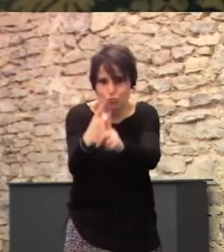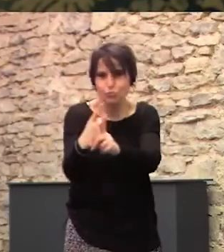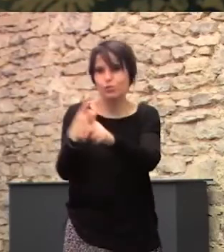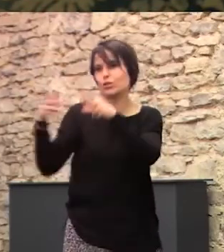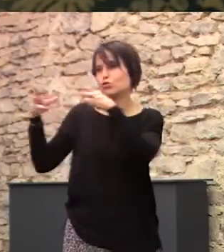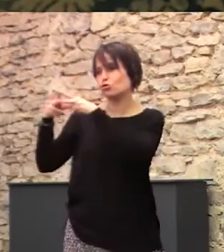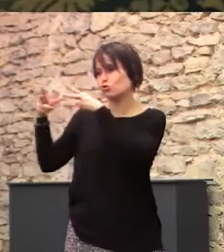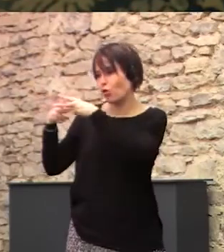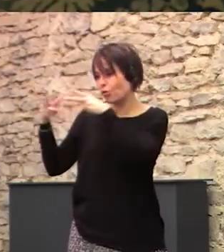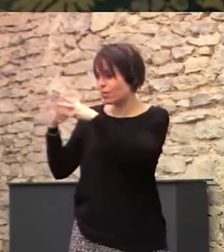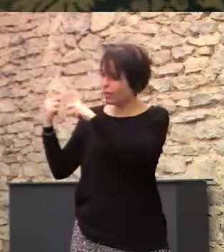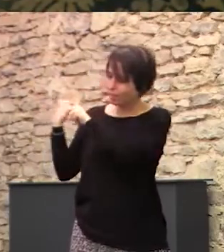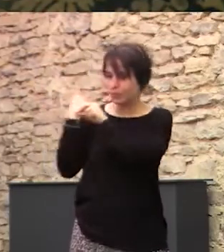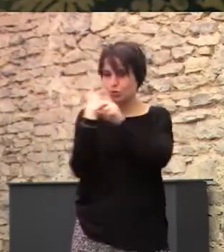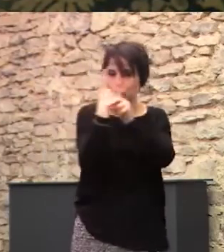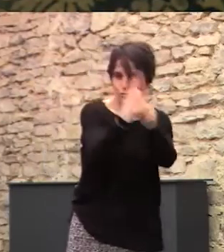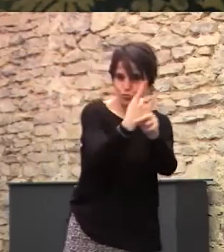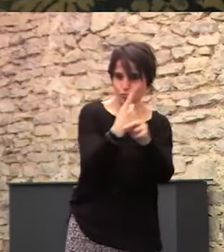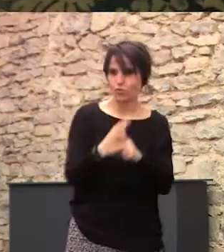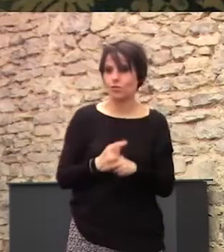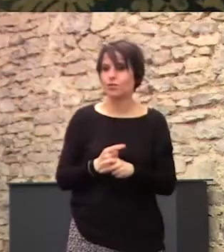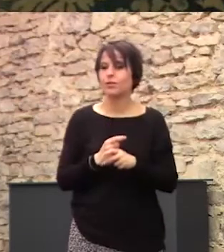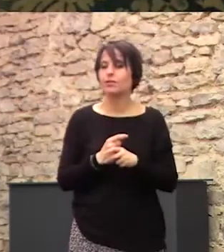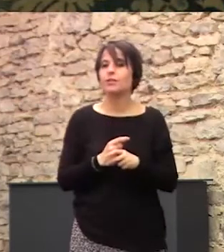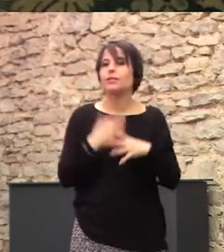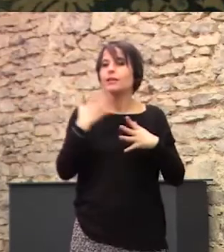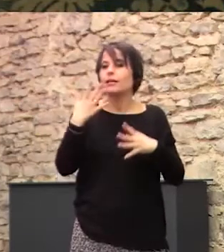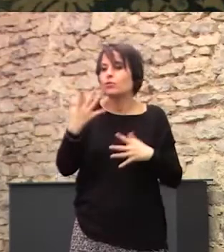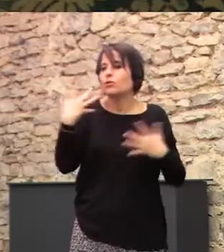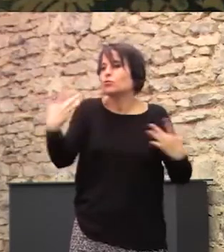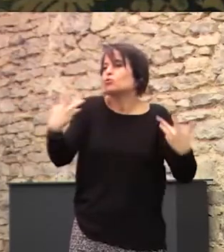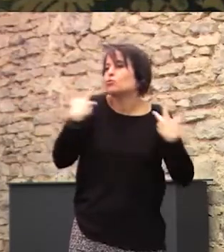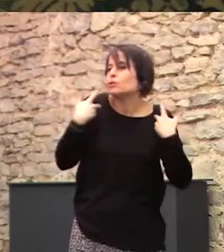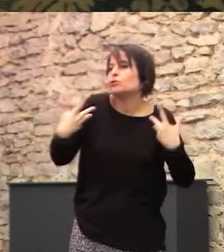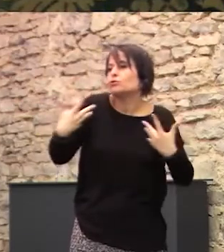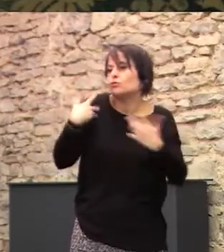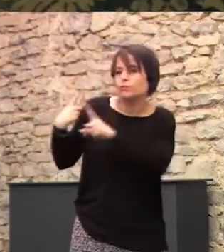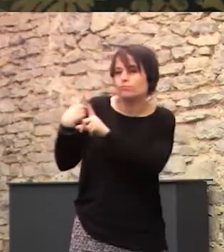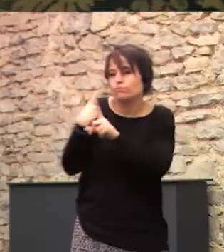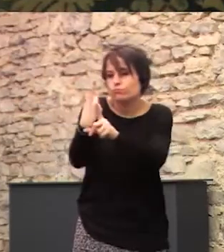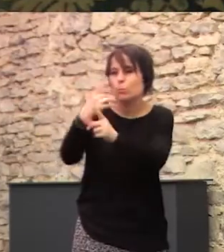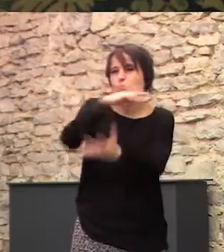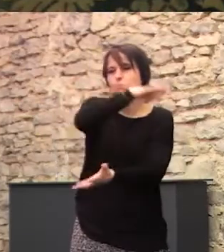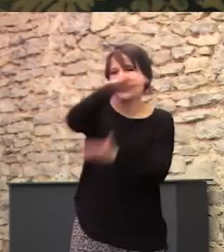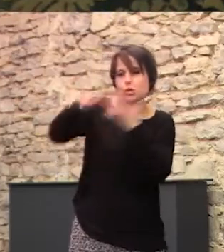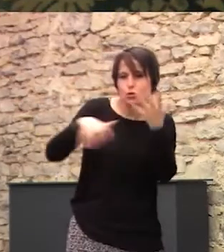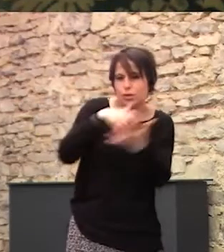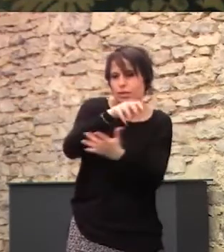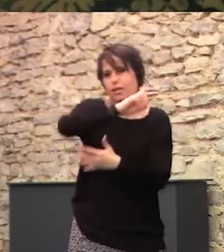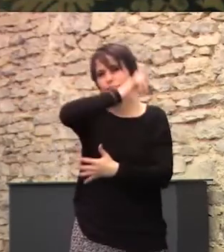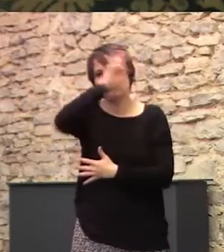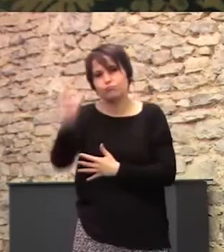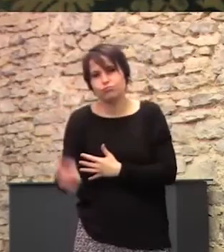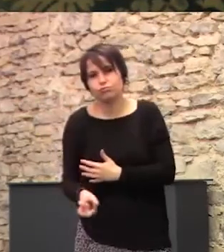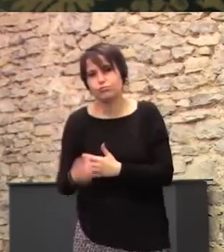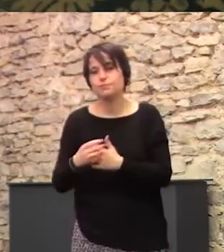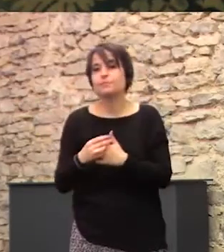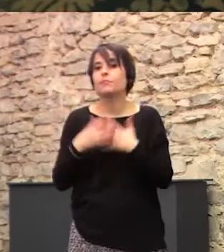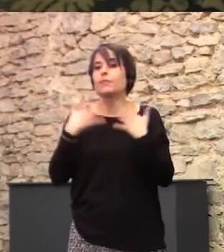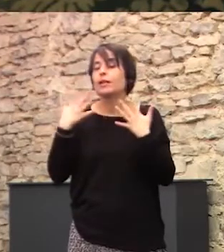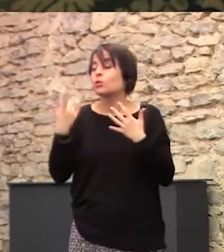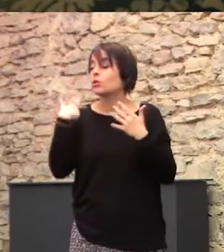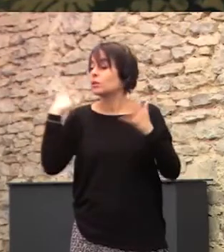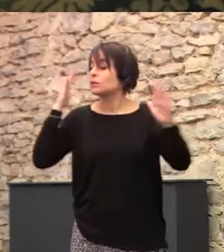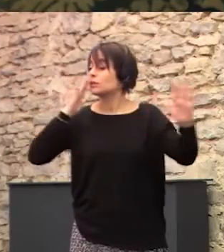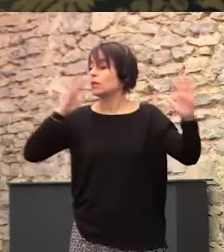sociedad donde viven. Entonces, sufrían persecuciones, violencia, etcétera. Entonces, durante